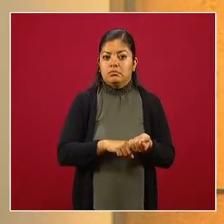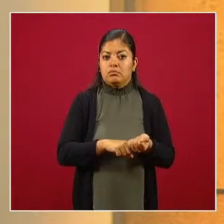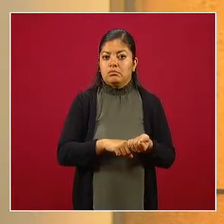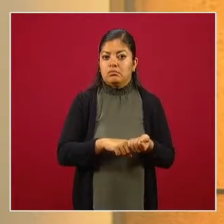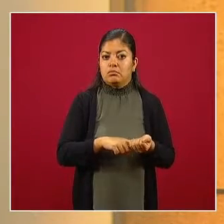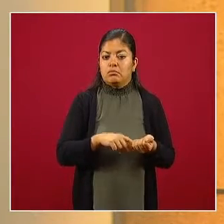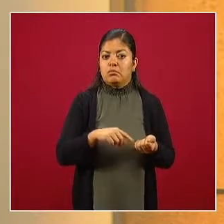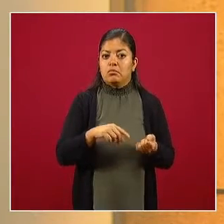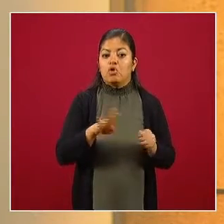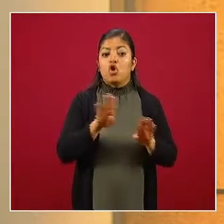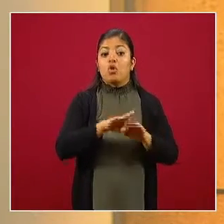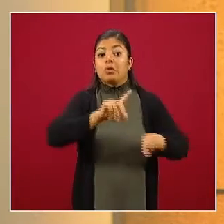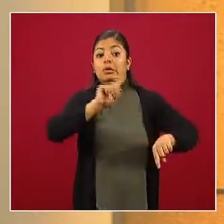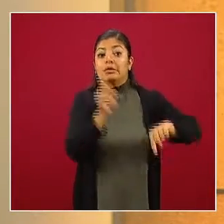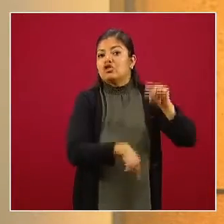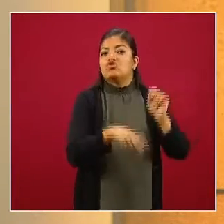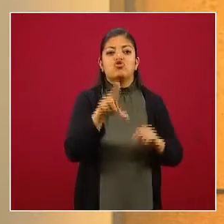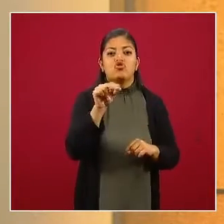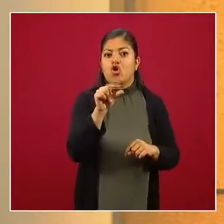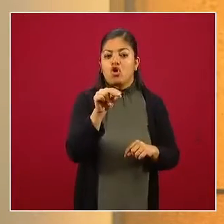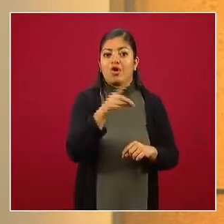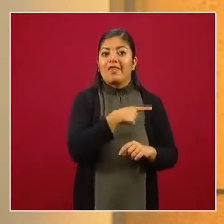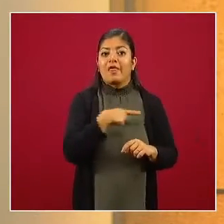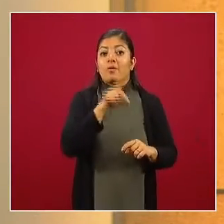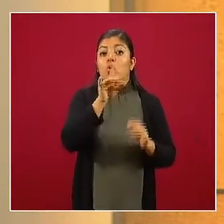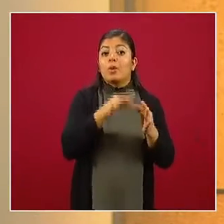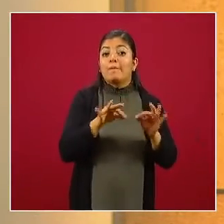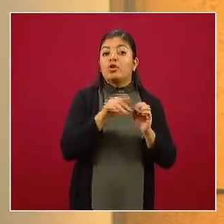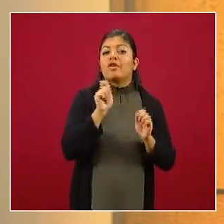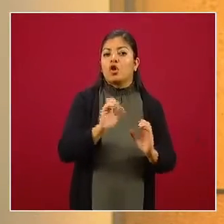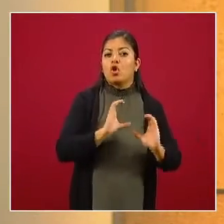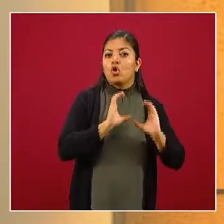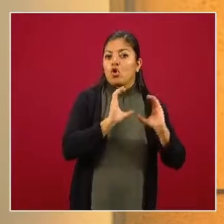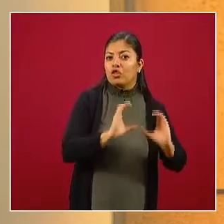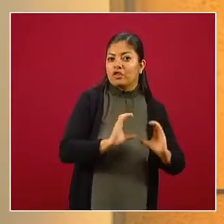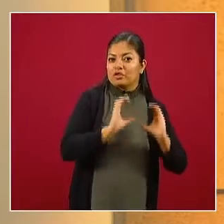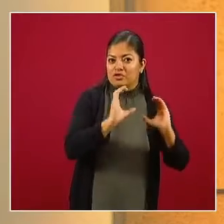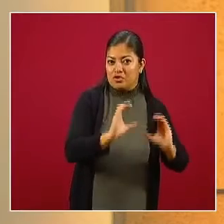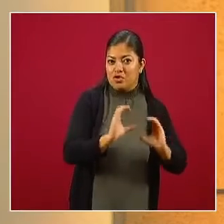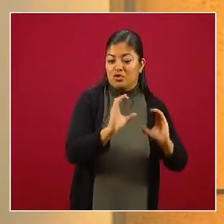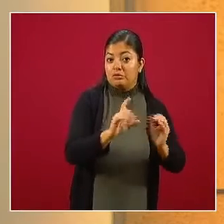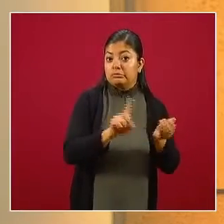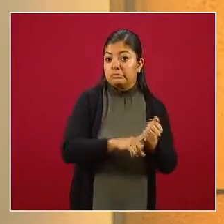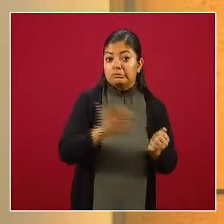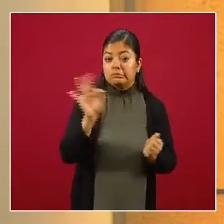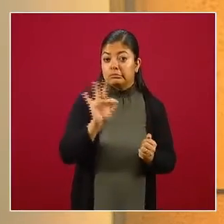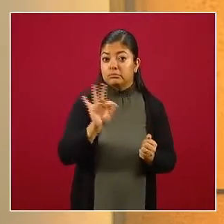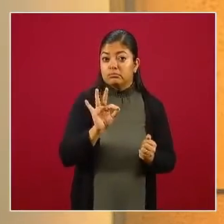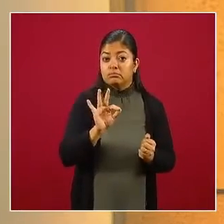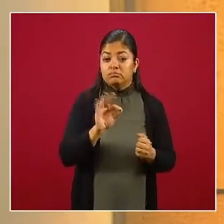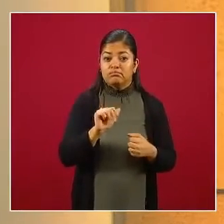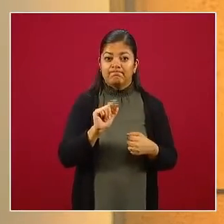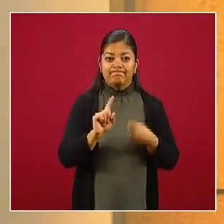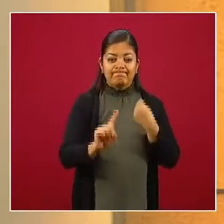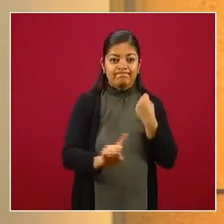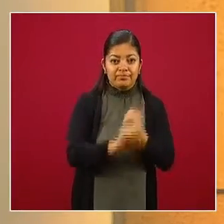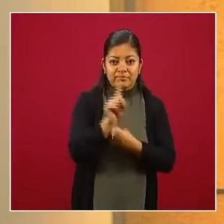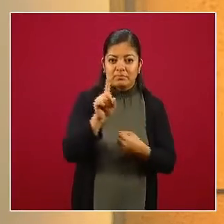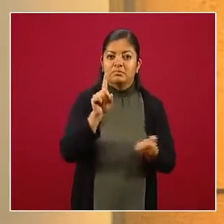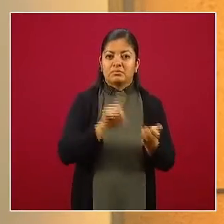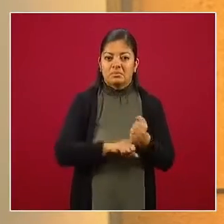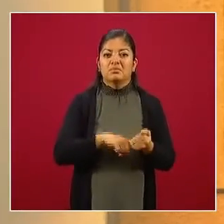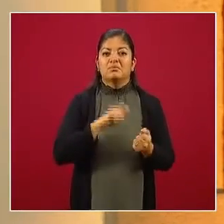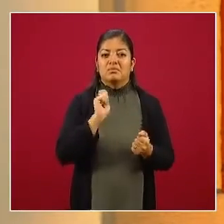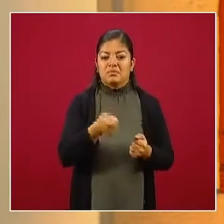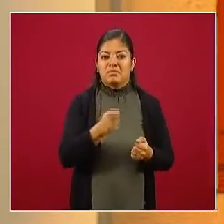de mitigación, sino de contención basada o centrada en casos sospechosos, correspondiente clásicamente a la